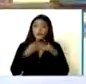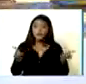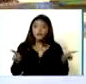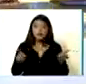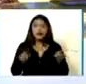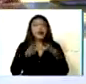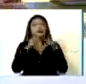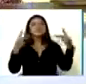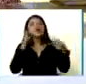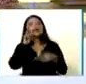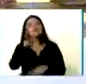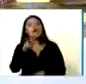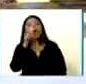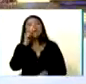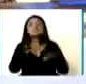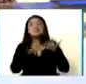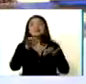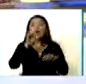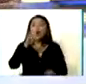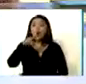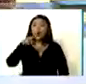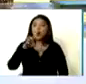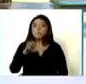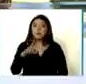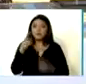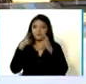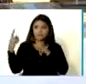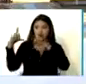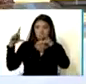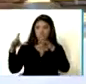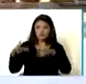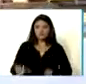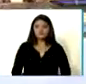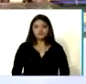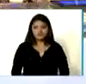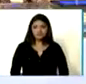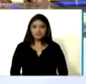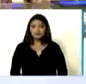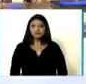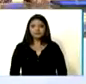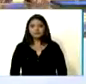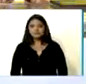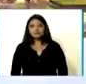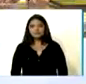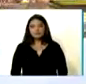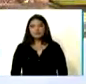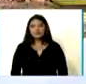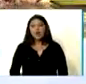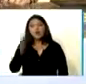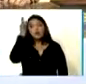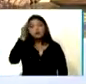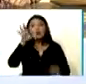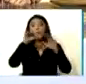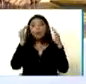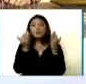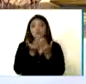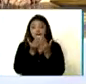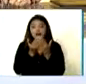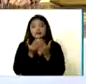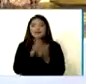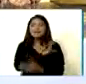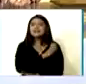Decías de López, el secretario general, sí, aquí está. Esta fotografía fue esa en Turquía. Esa será la noticia del día. Sí, sin lugar a duda. El Consejo Mundial de Energía que se realizó